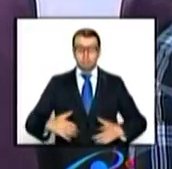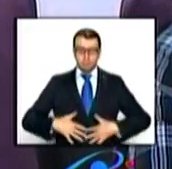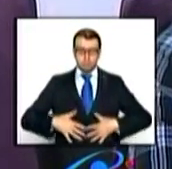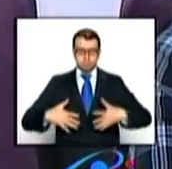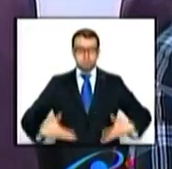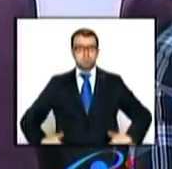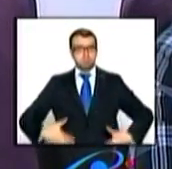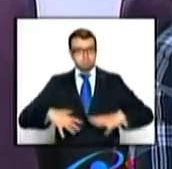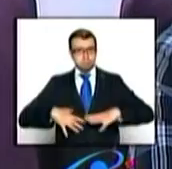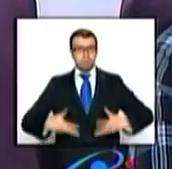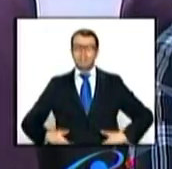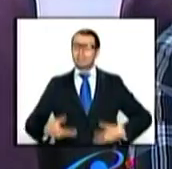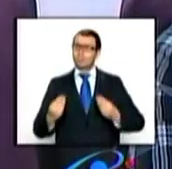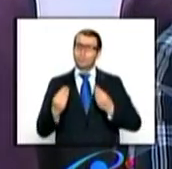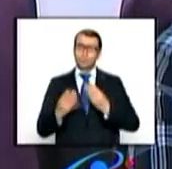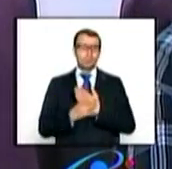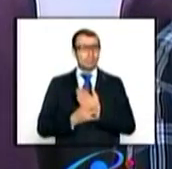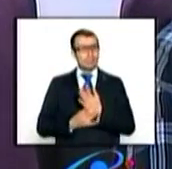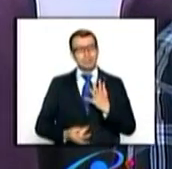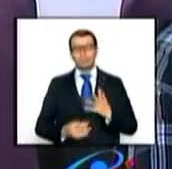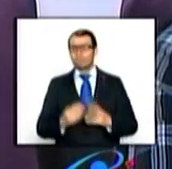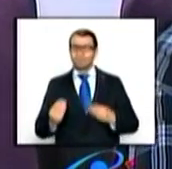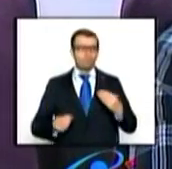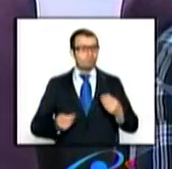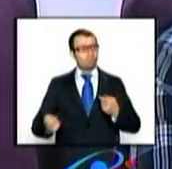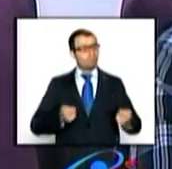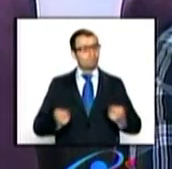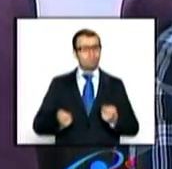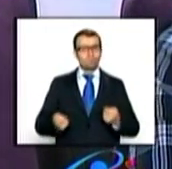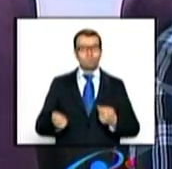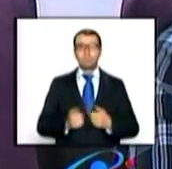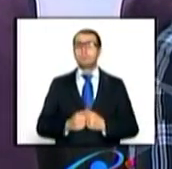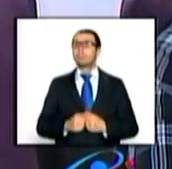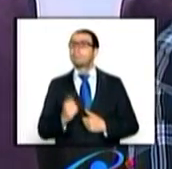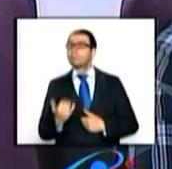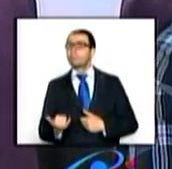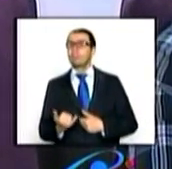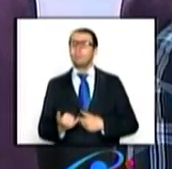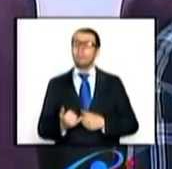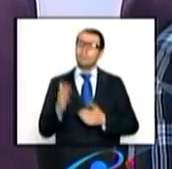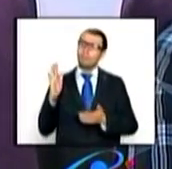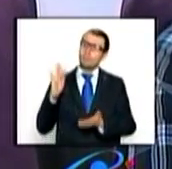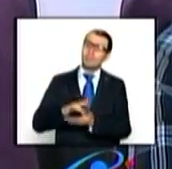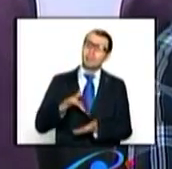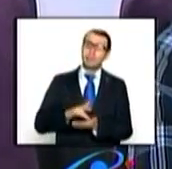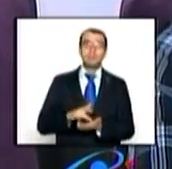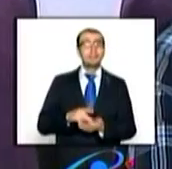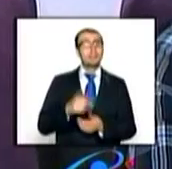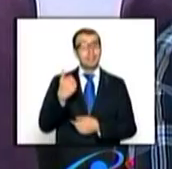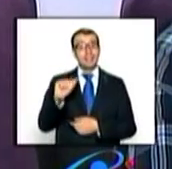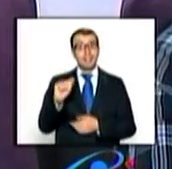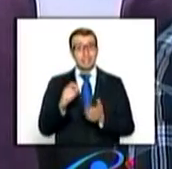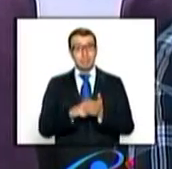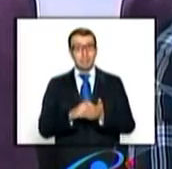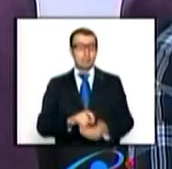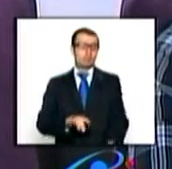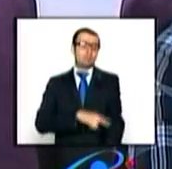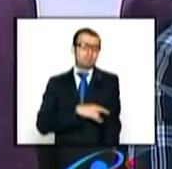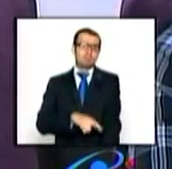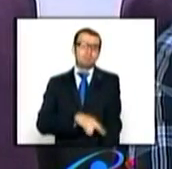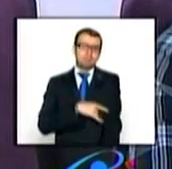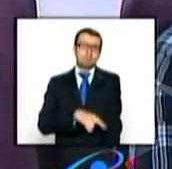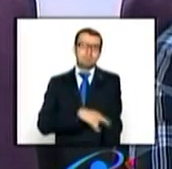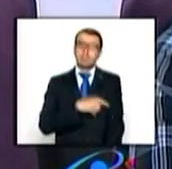tenemos que trabajar de una manera muy integral. Empezamos el tratamiento, hicimos 10 sesiones de sueroterapia, hicimos